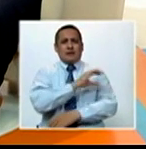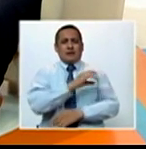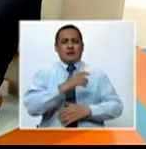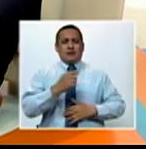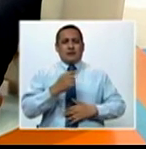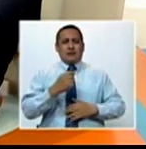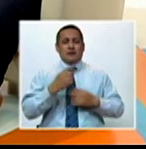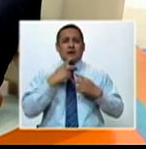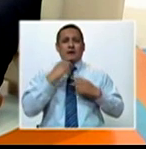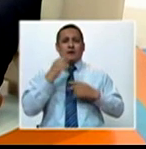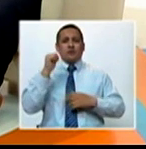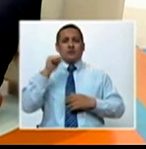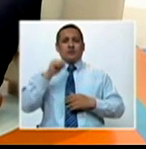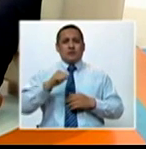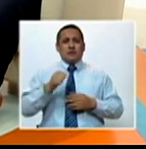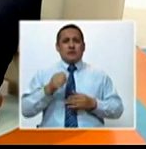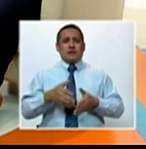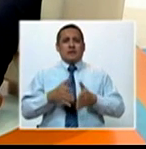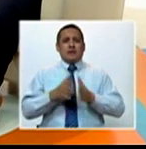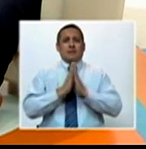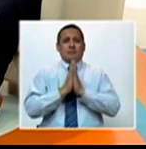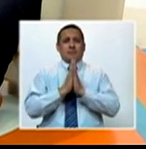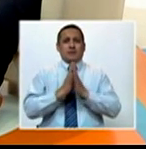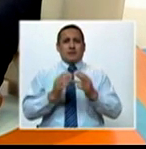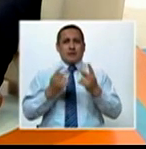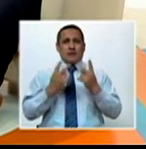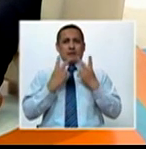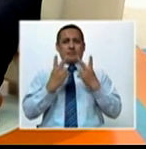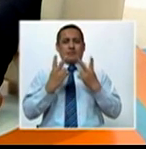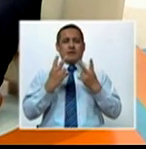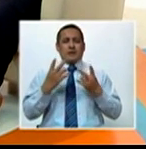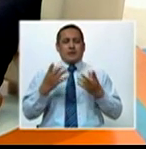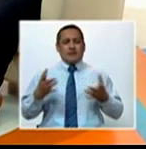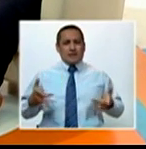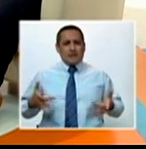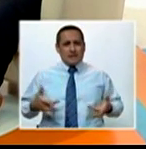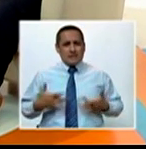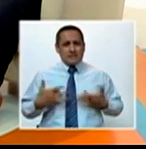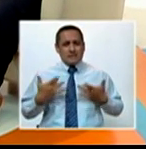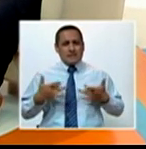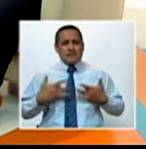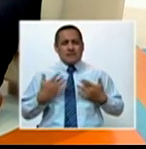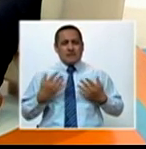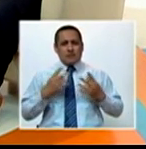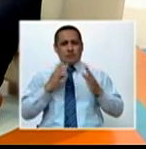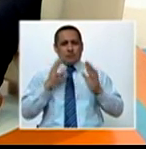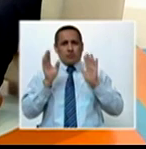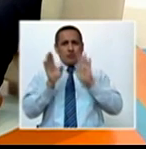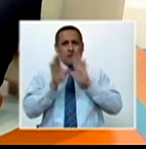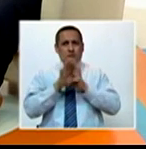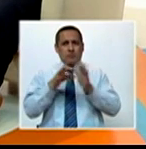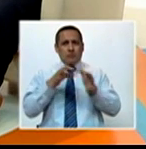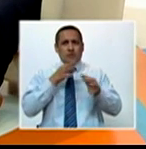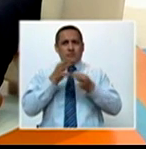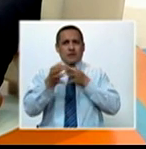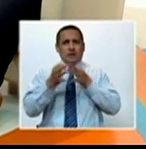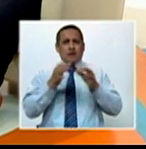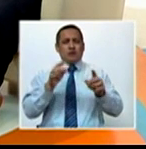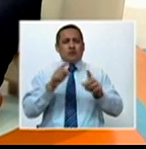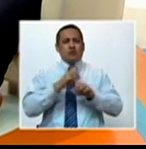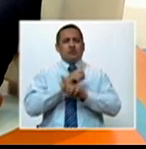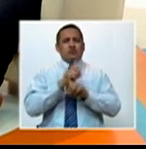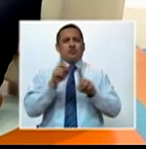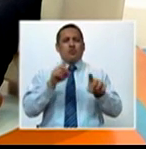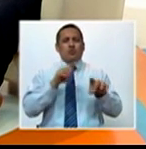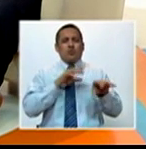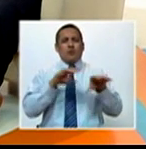sí se le pide es que motive las razones por las cuales no le